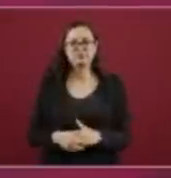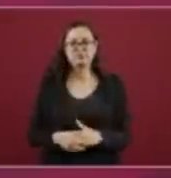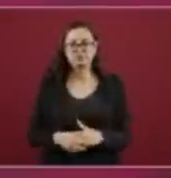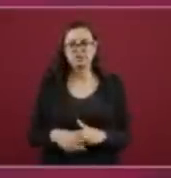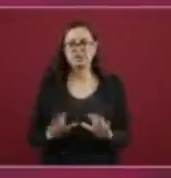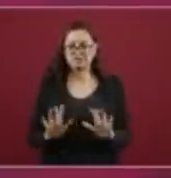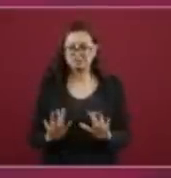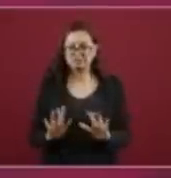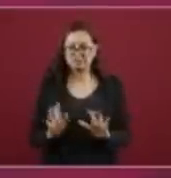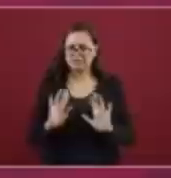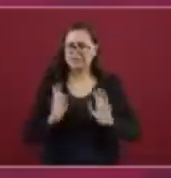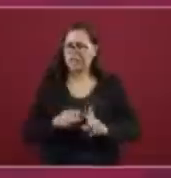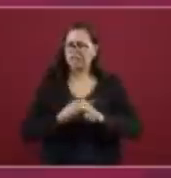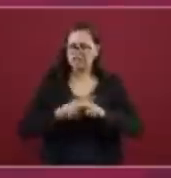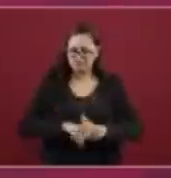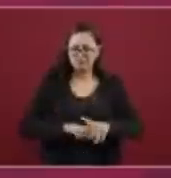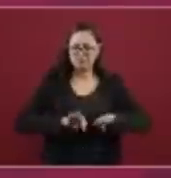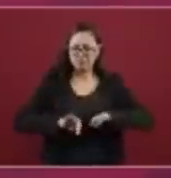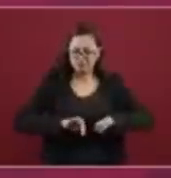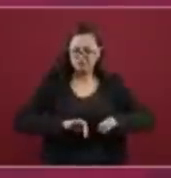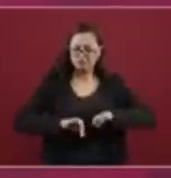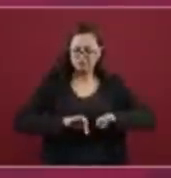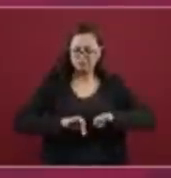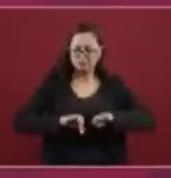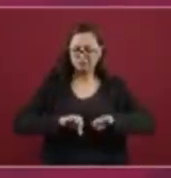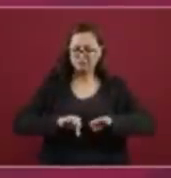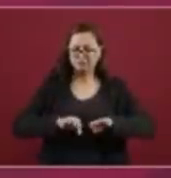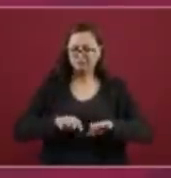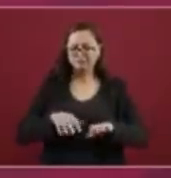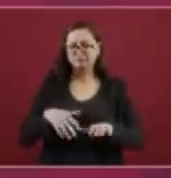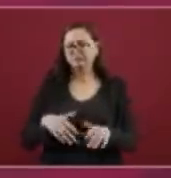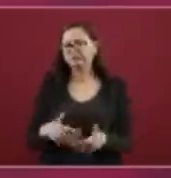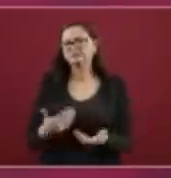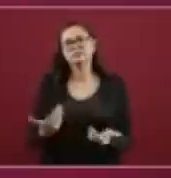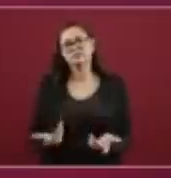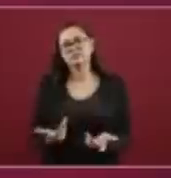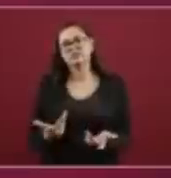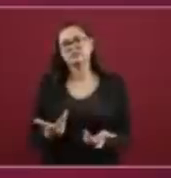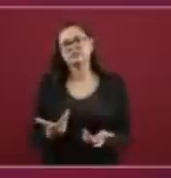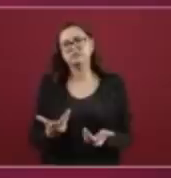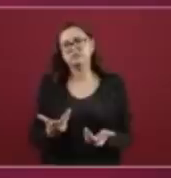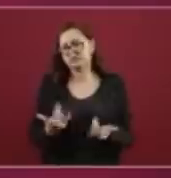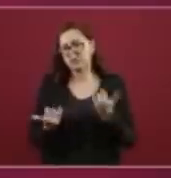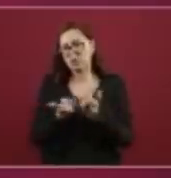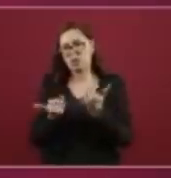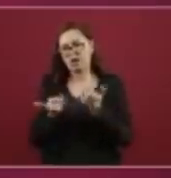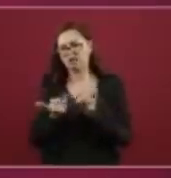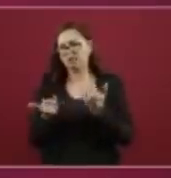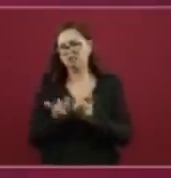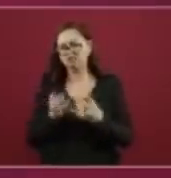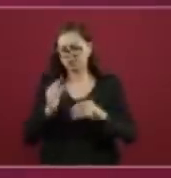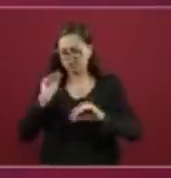estamos trabajando sobre eso y ya esto va a ser acompañado por una campaña,